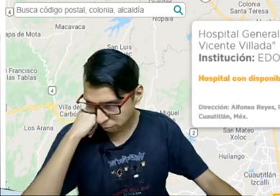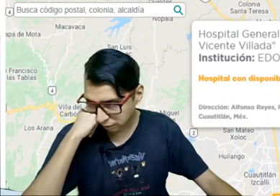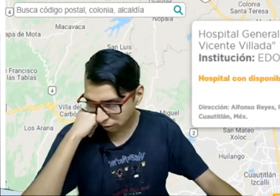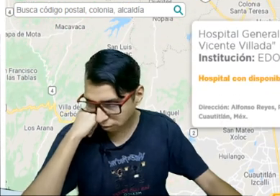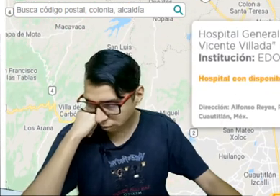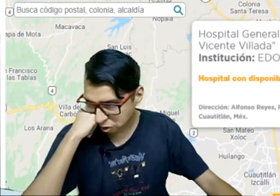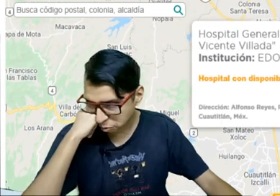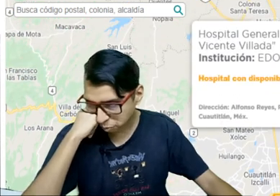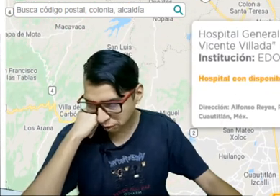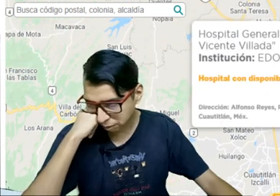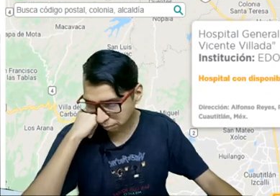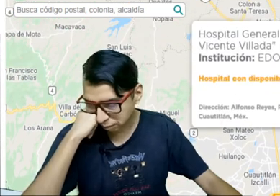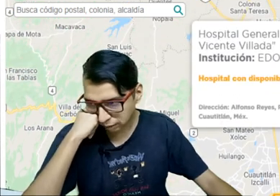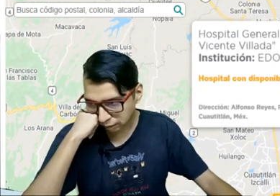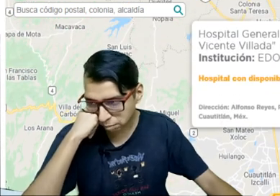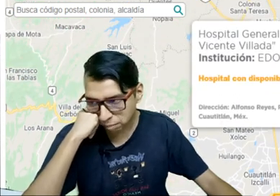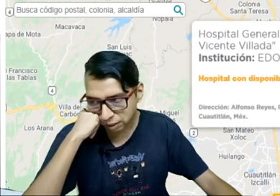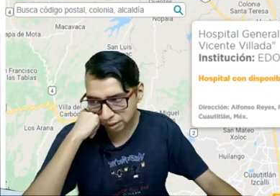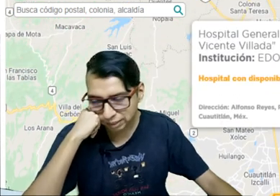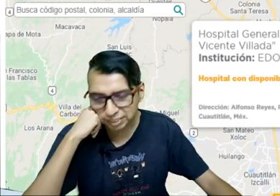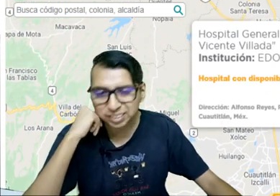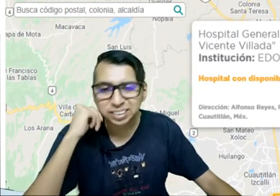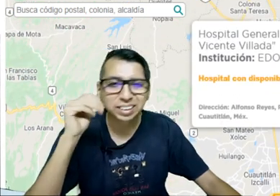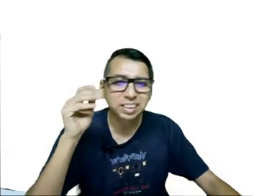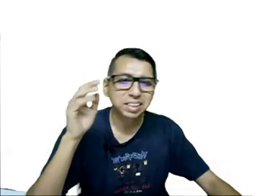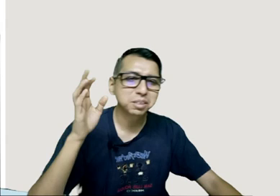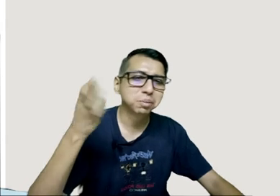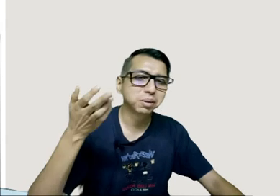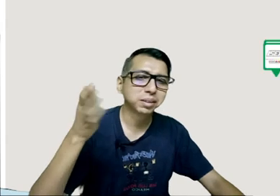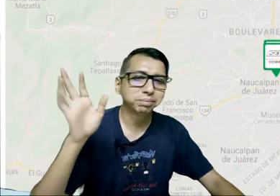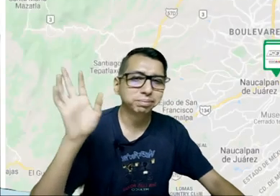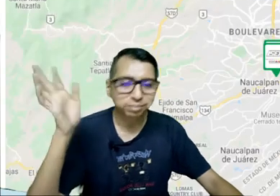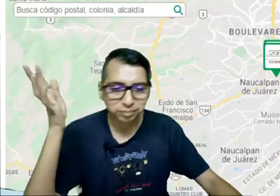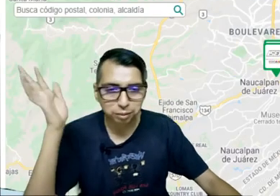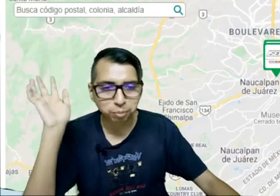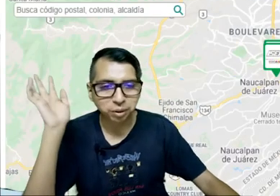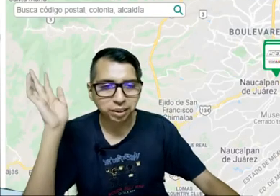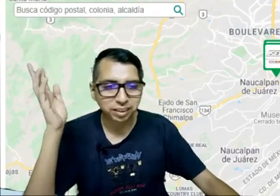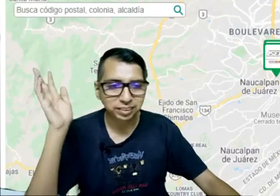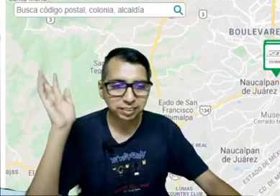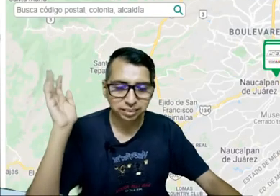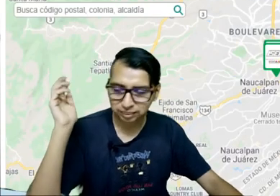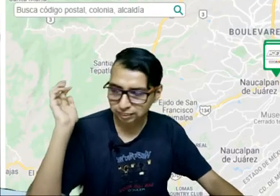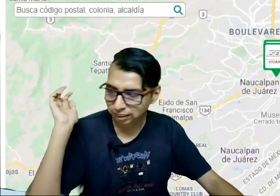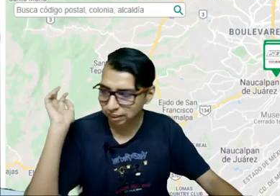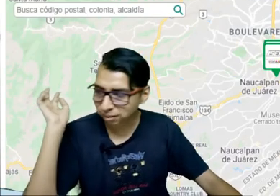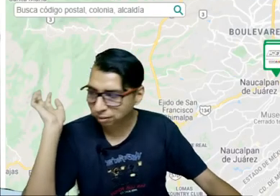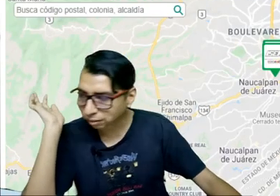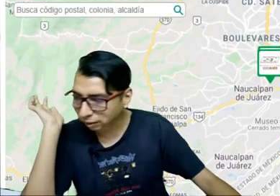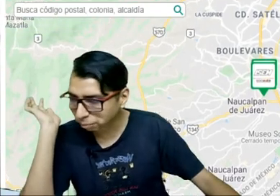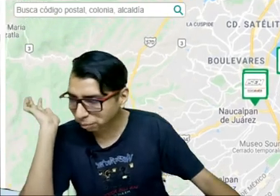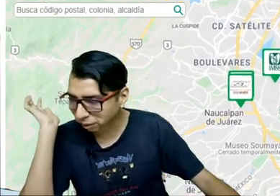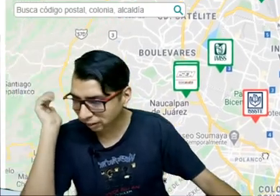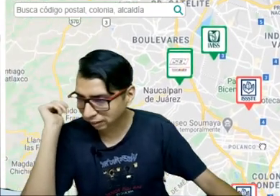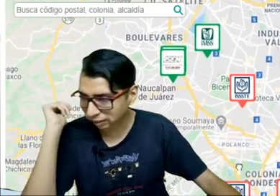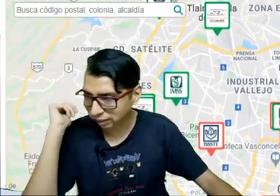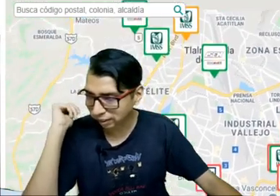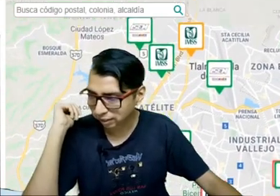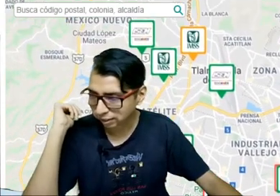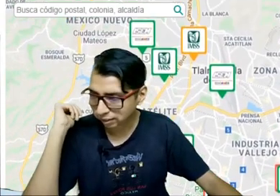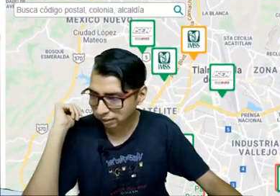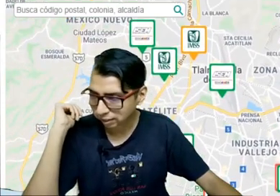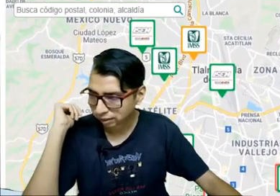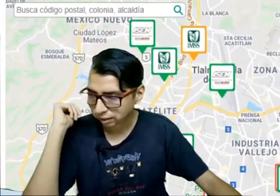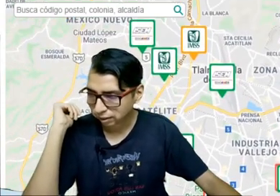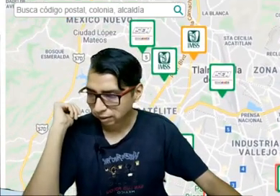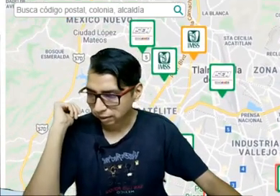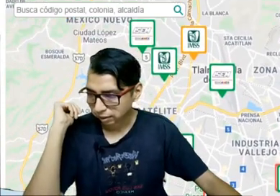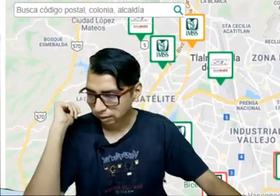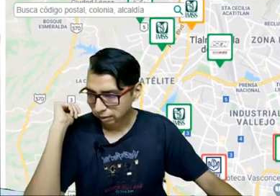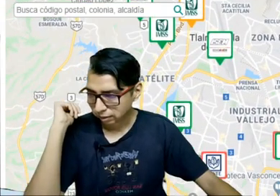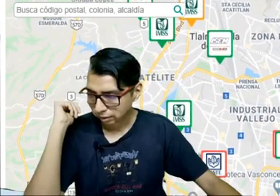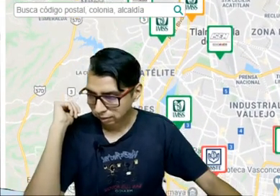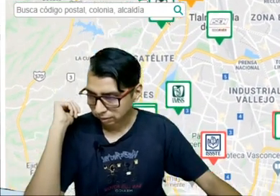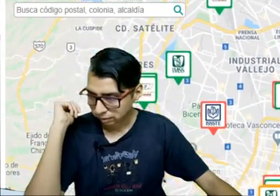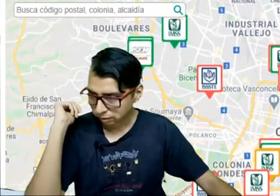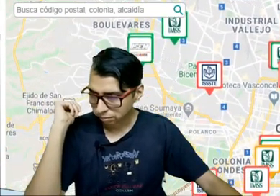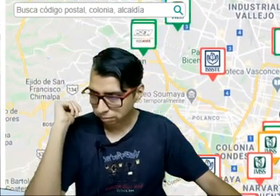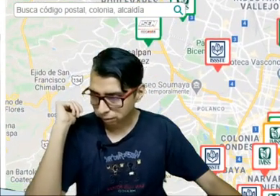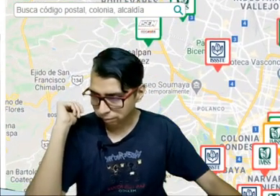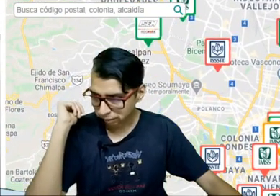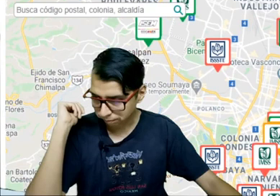hospital con disponibilidad media así que aquí es como que te puedes arriesgar o no te puedes arriesgar ahí